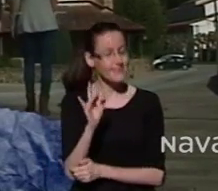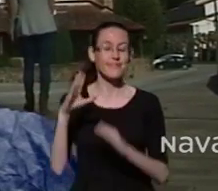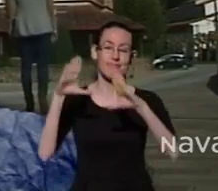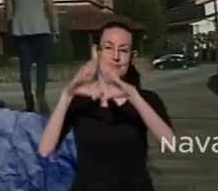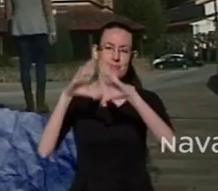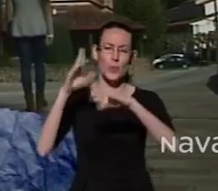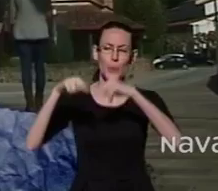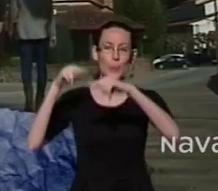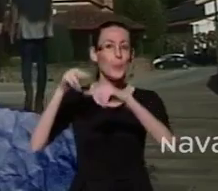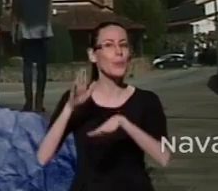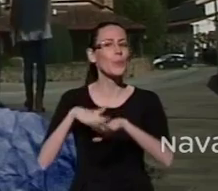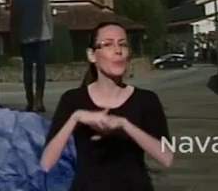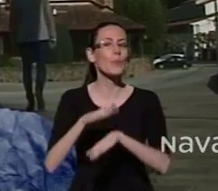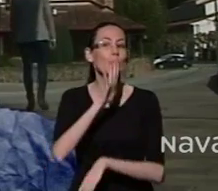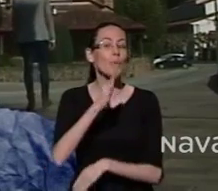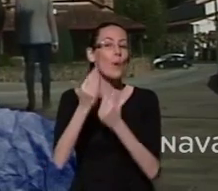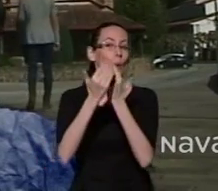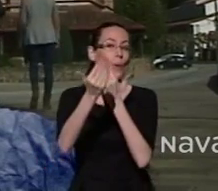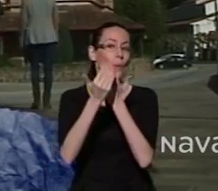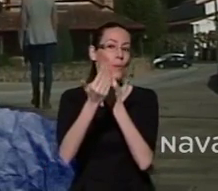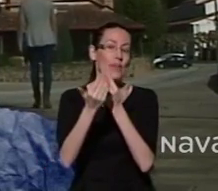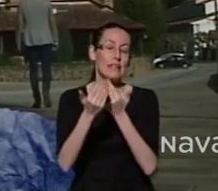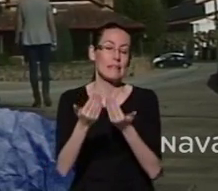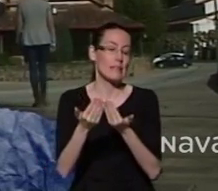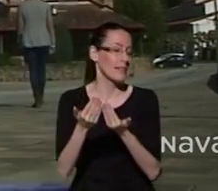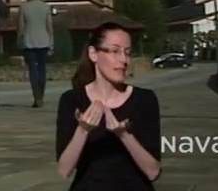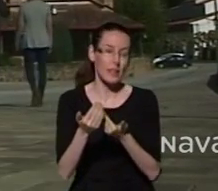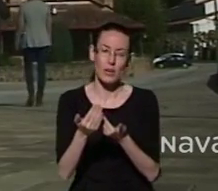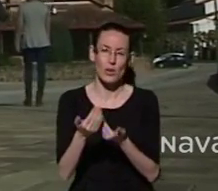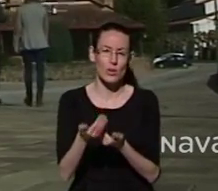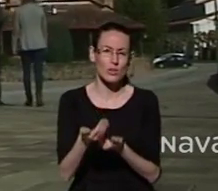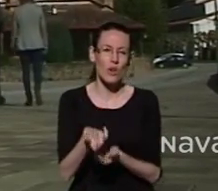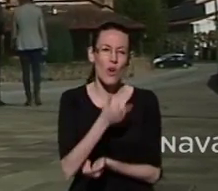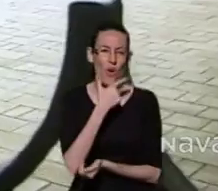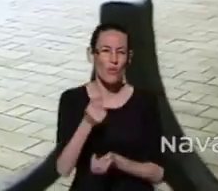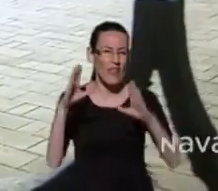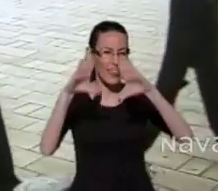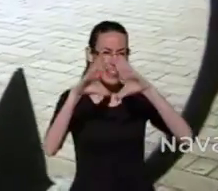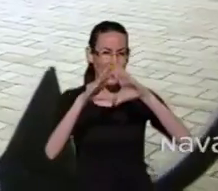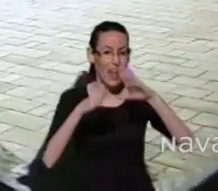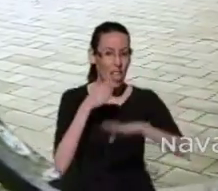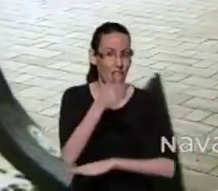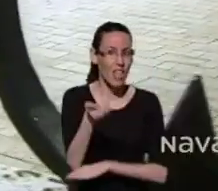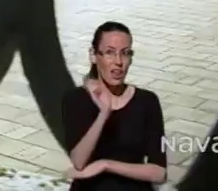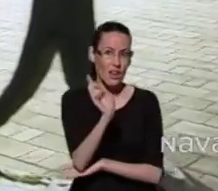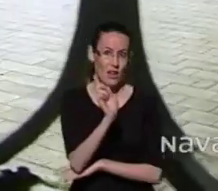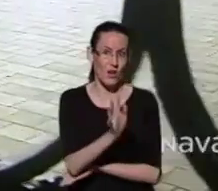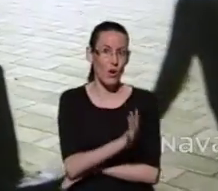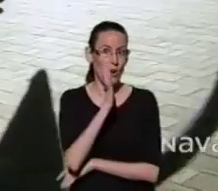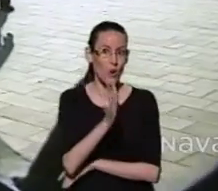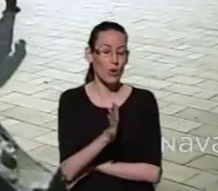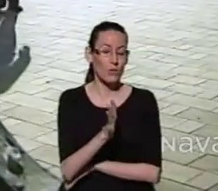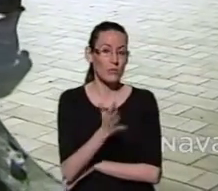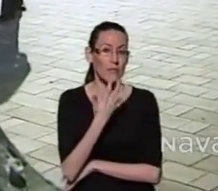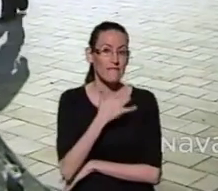los vecinos tenían grandes dificultades para ir a los oficios divinos, porque resulta que tenían que recorrerse